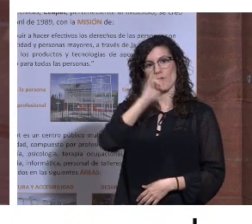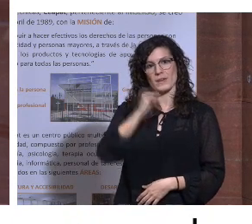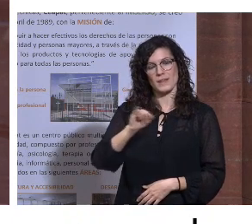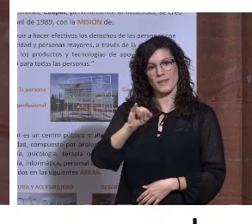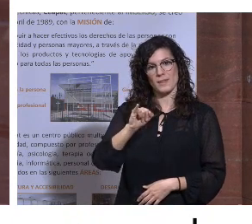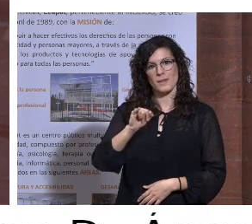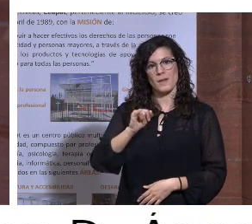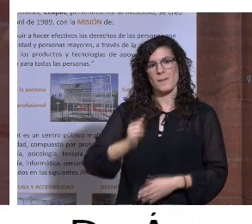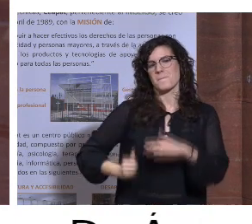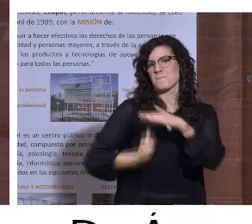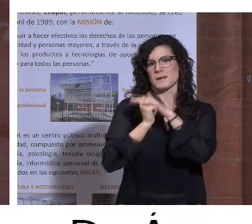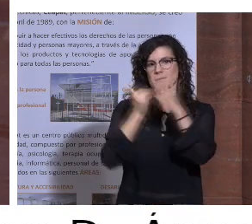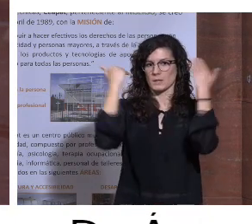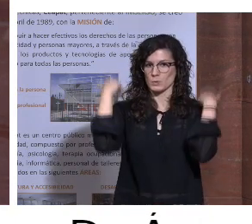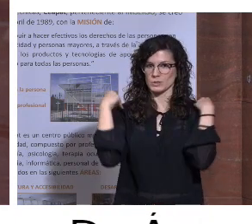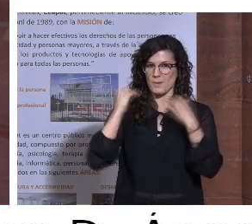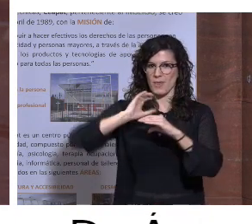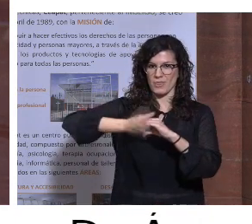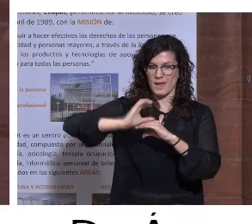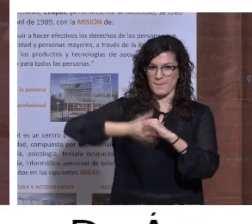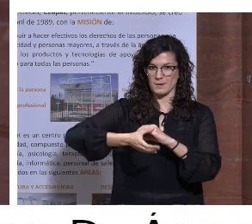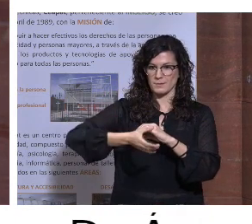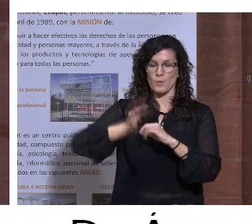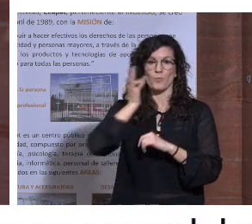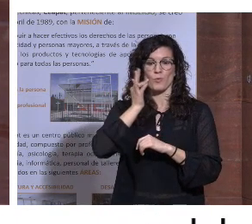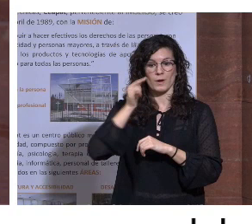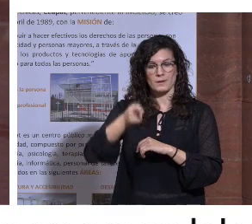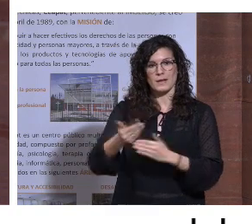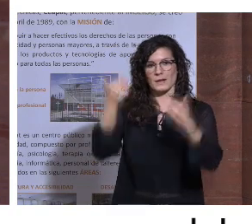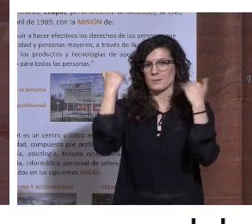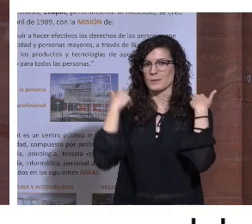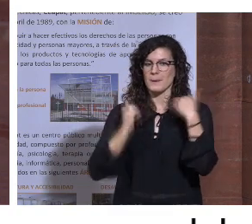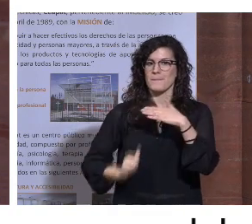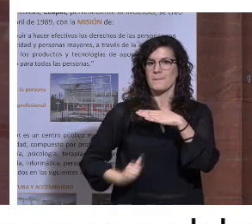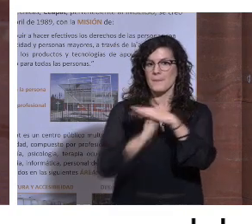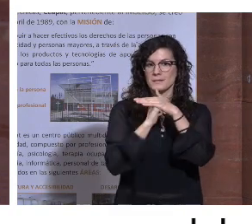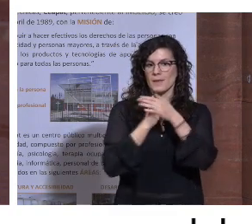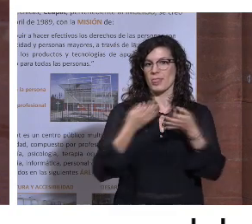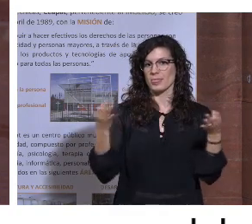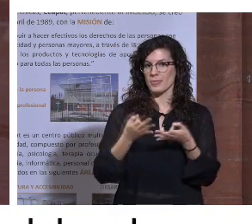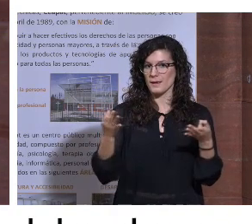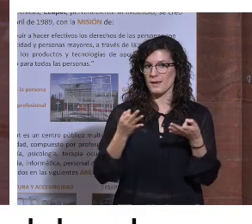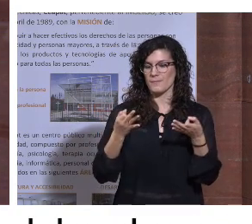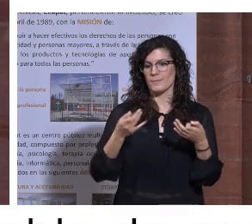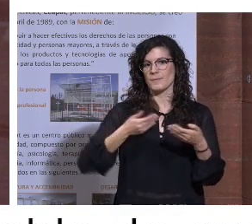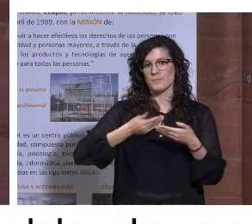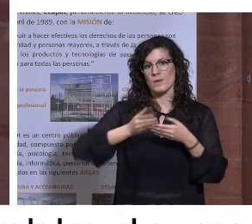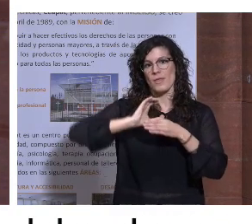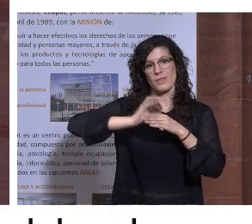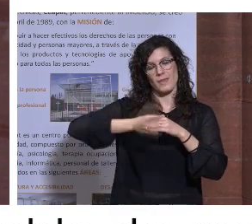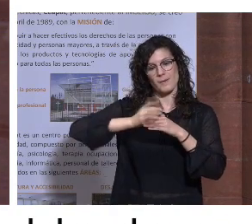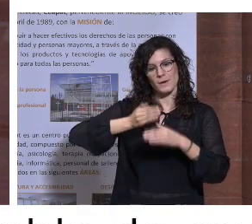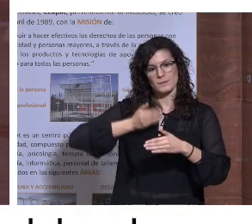responsable del CEAPAT y la máxima responsable de que el CEAPAT haya sido una